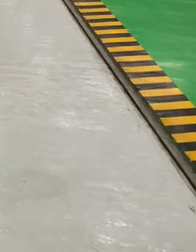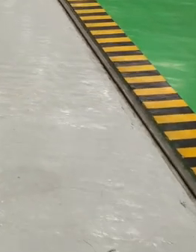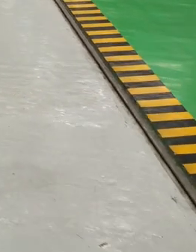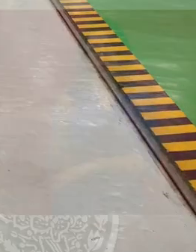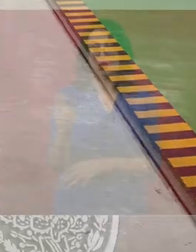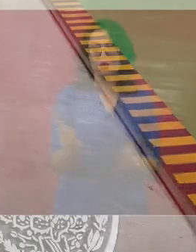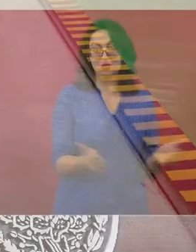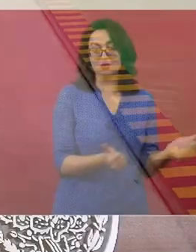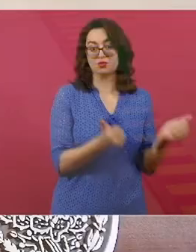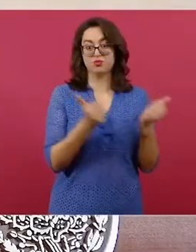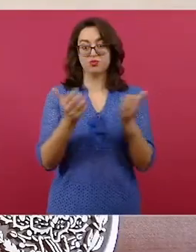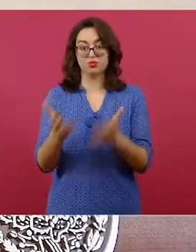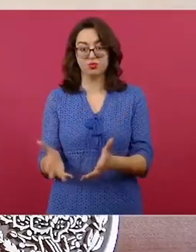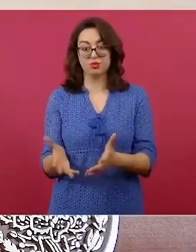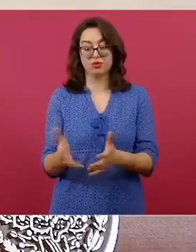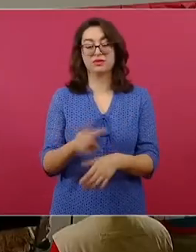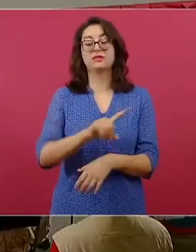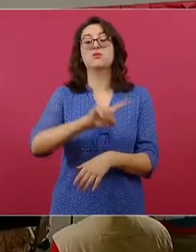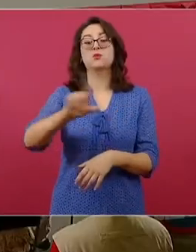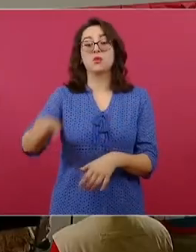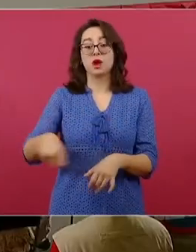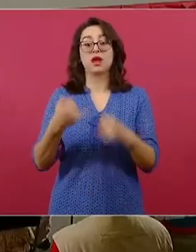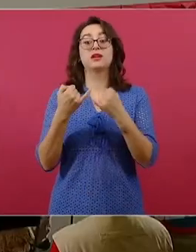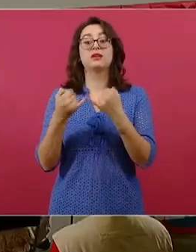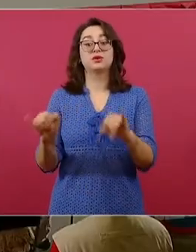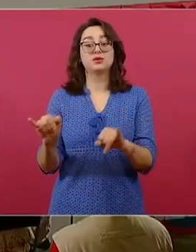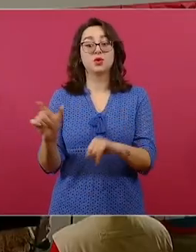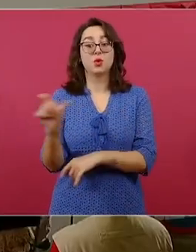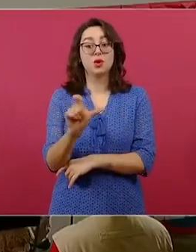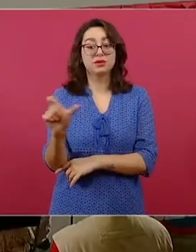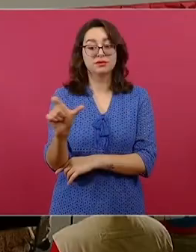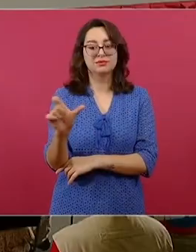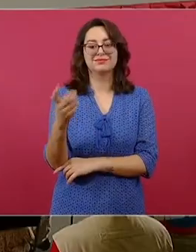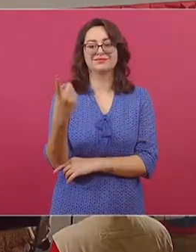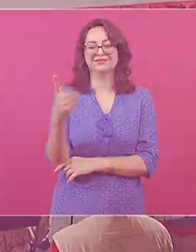Cancún y la inauguración del Tren Maya es diciembre